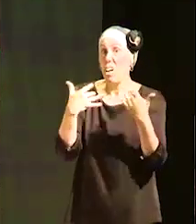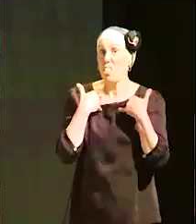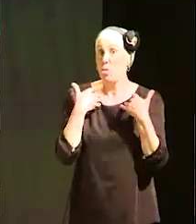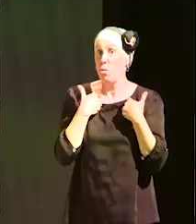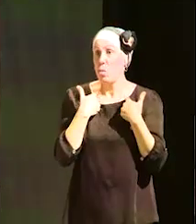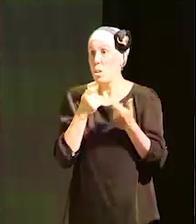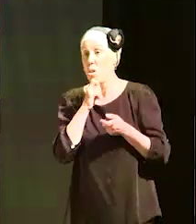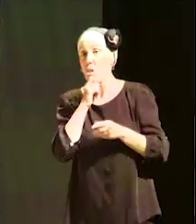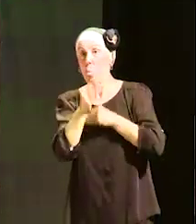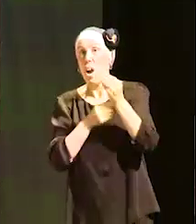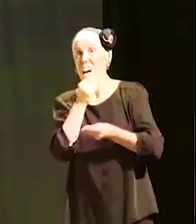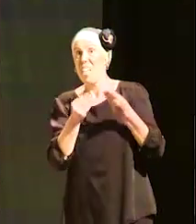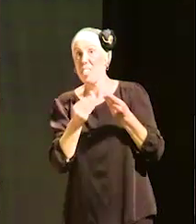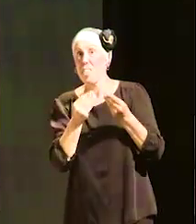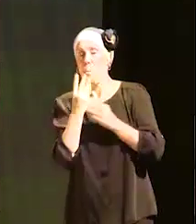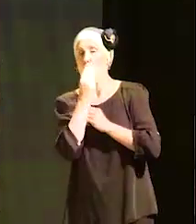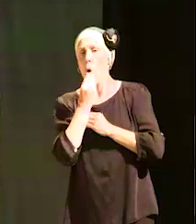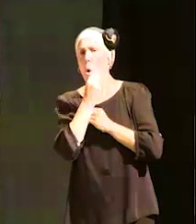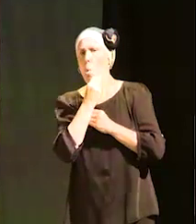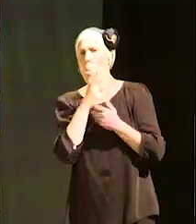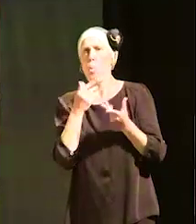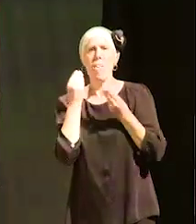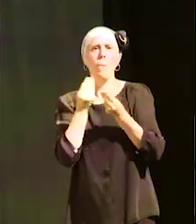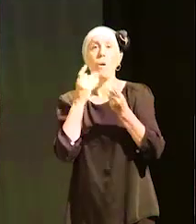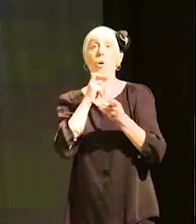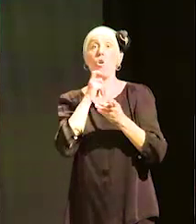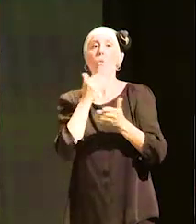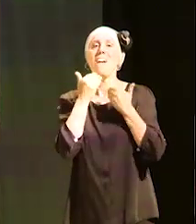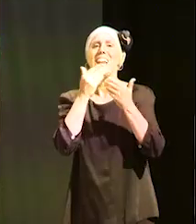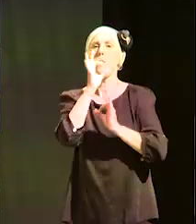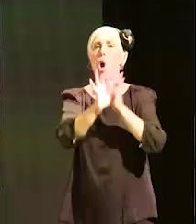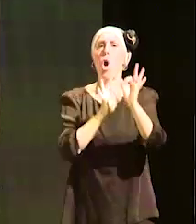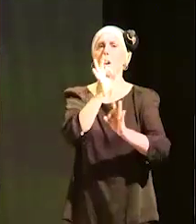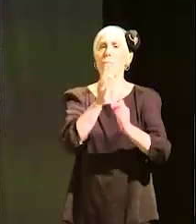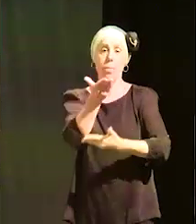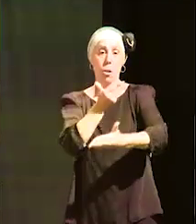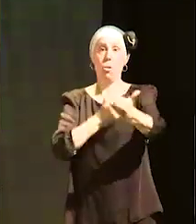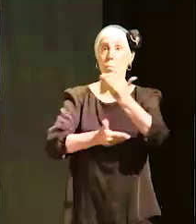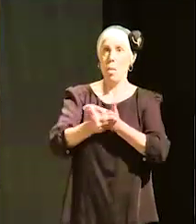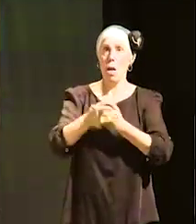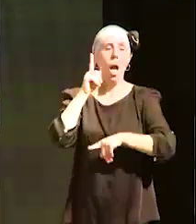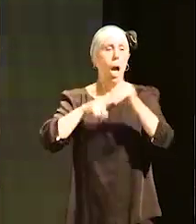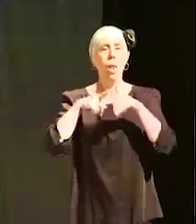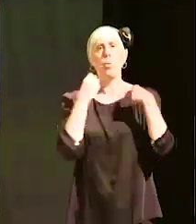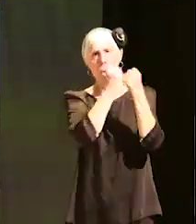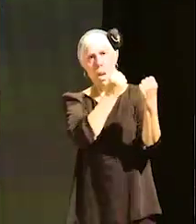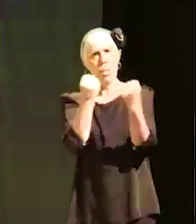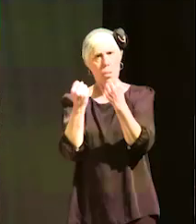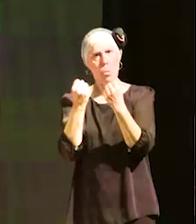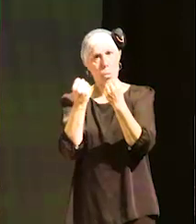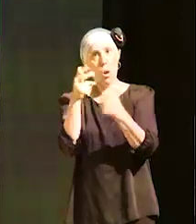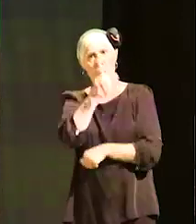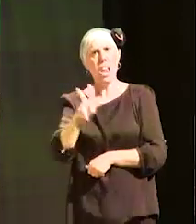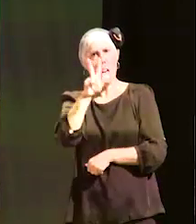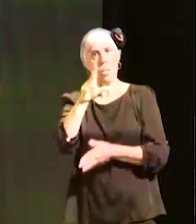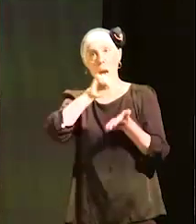las organizaciones han sido las organizaciones la cooperación algunas instituciones nacionales y locales